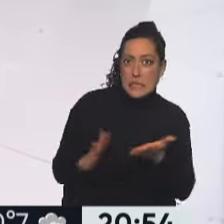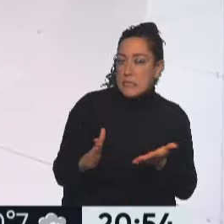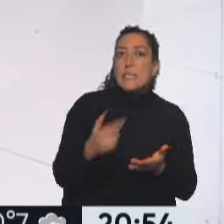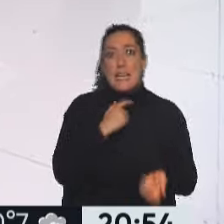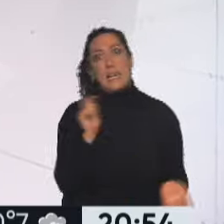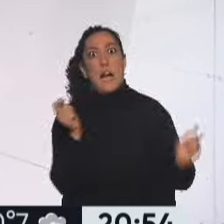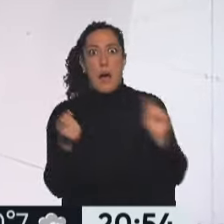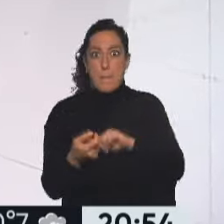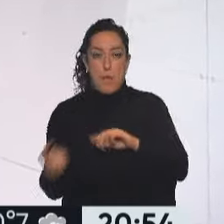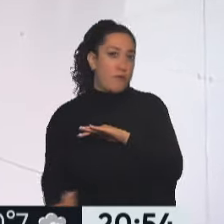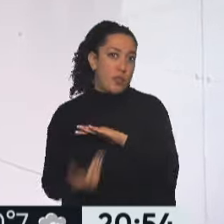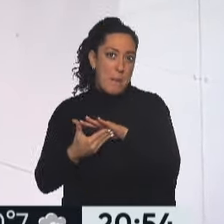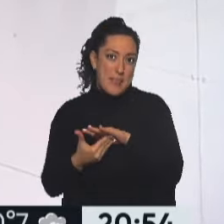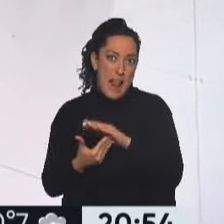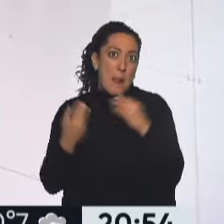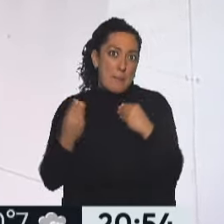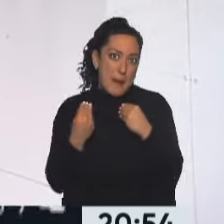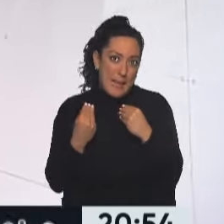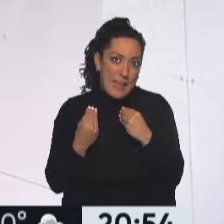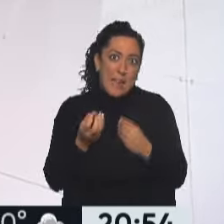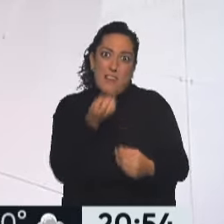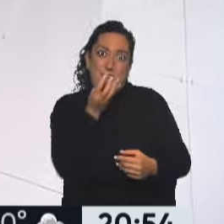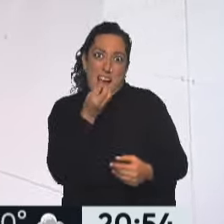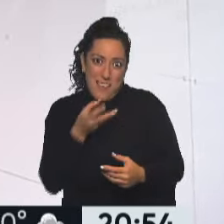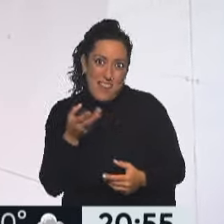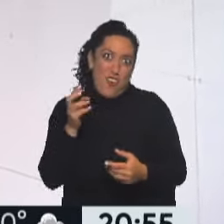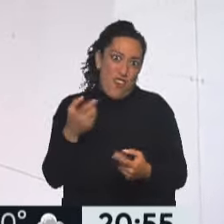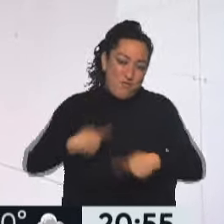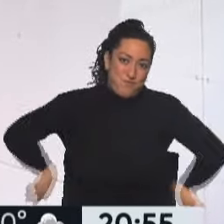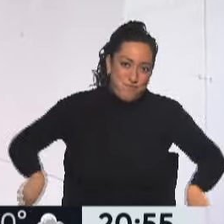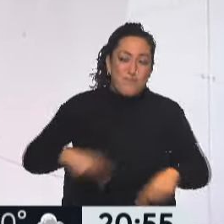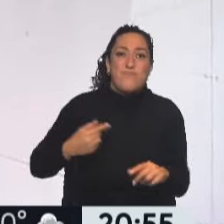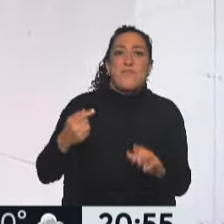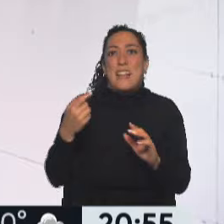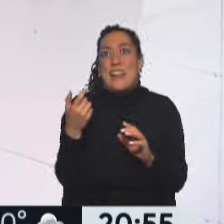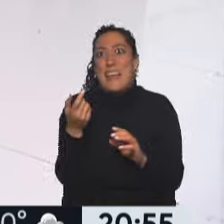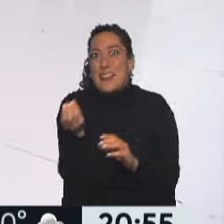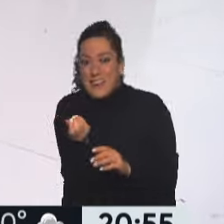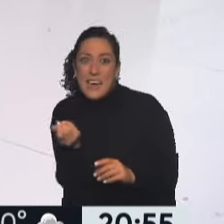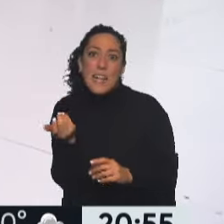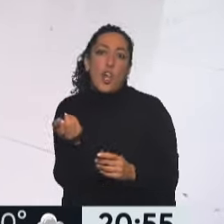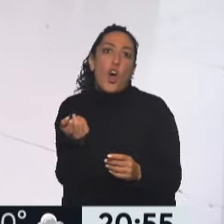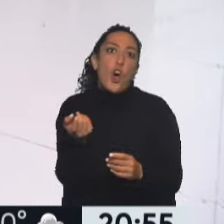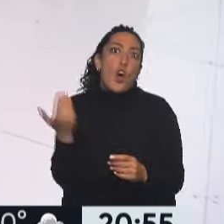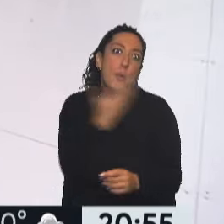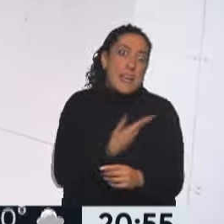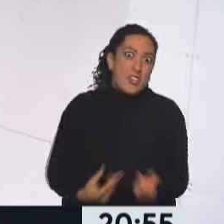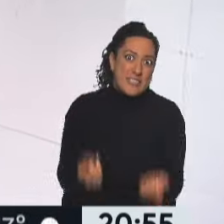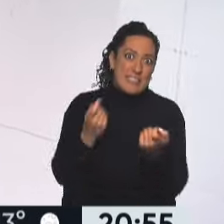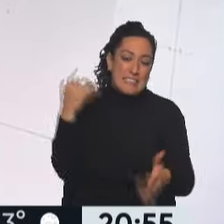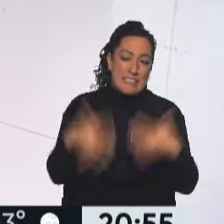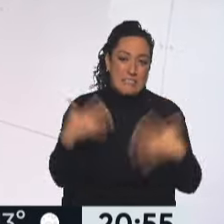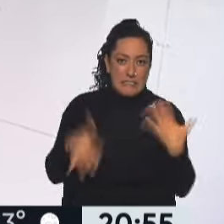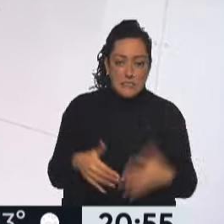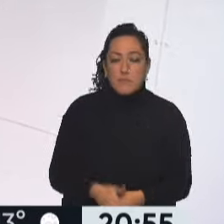cuestión que es clave para que funcione el blanqueo, ese régimen de regularización de activos que necesita el gobierno. Lo que